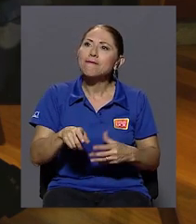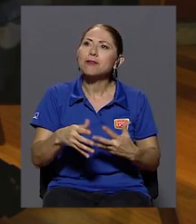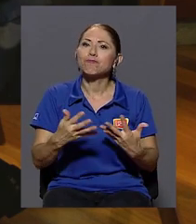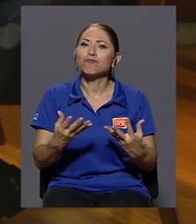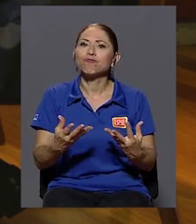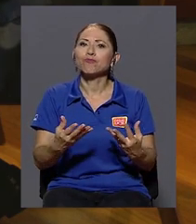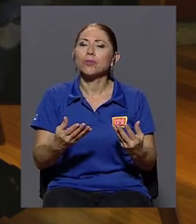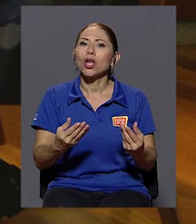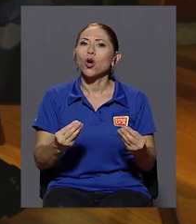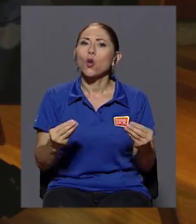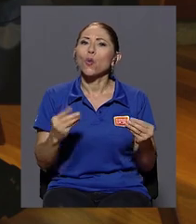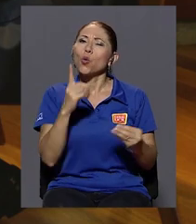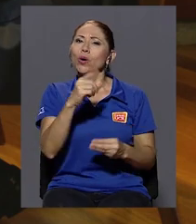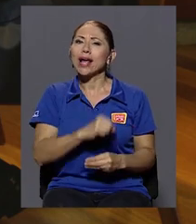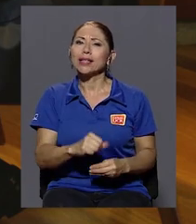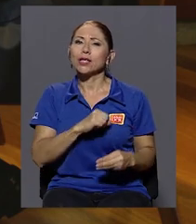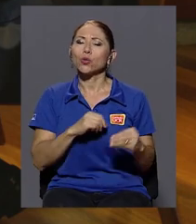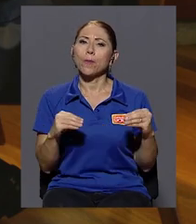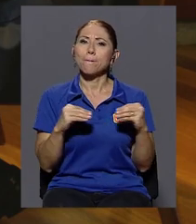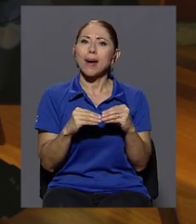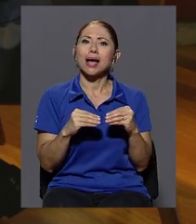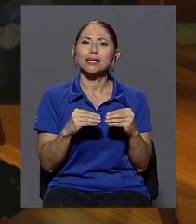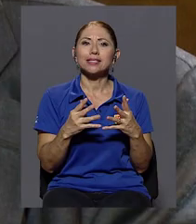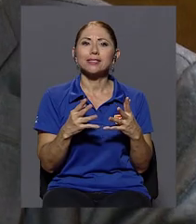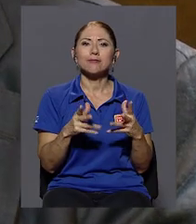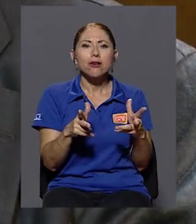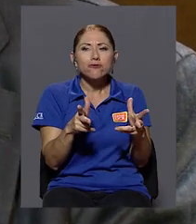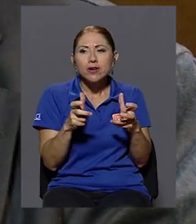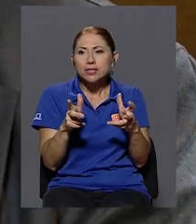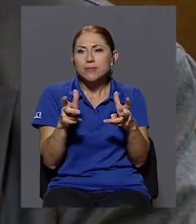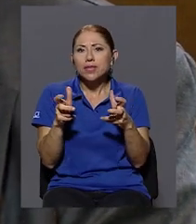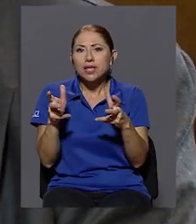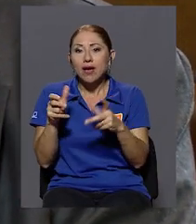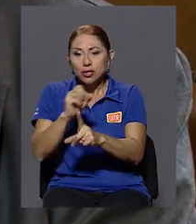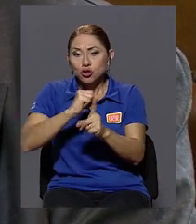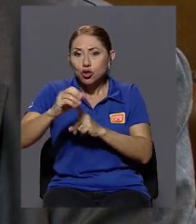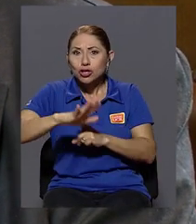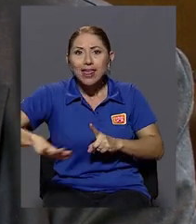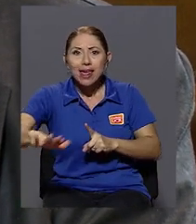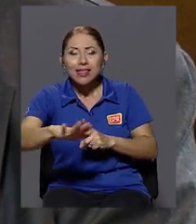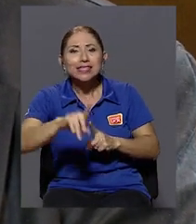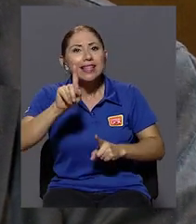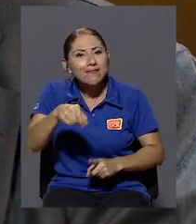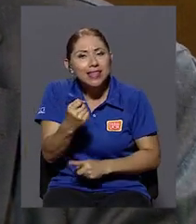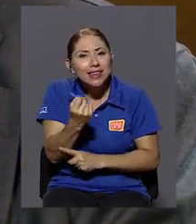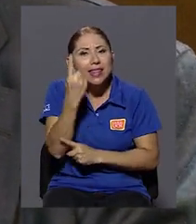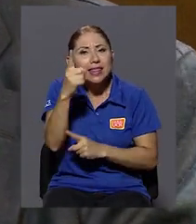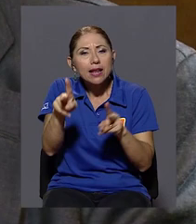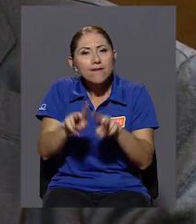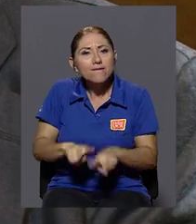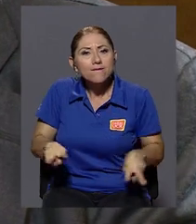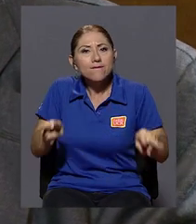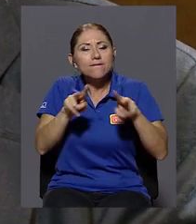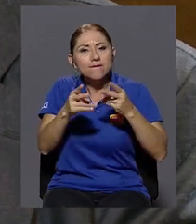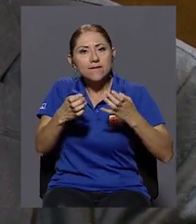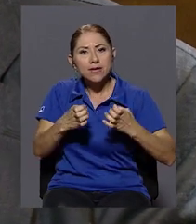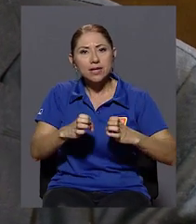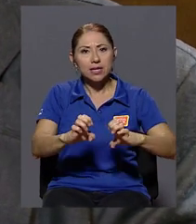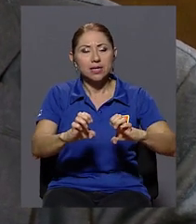en contraposición, una actitud más receptiva de nuestras sociedades. Tienen que entender del valor estratégico que